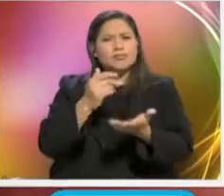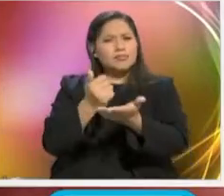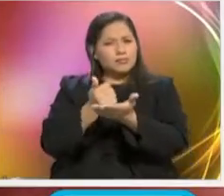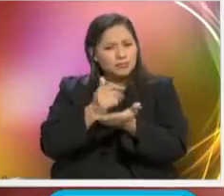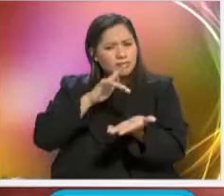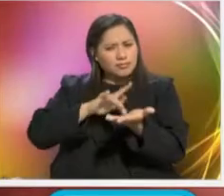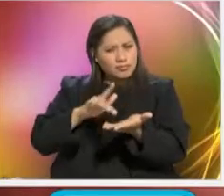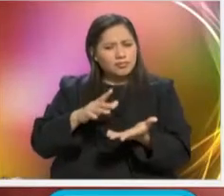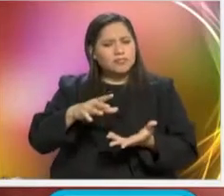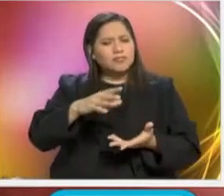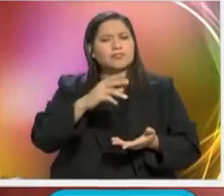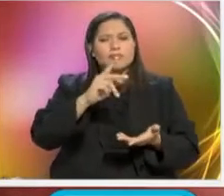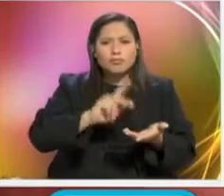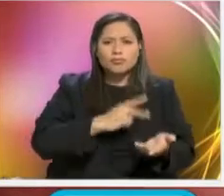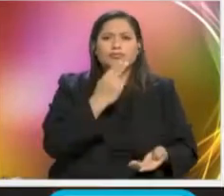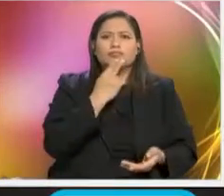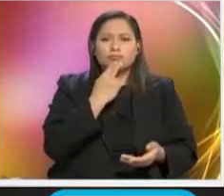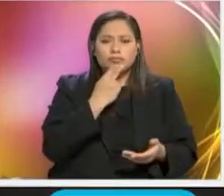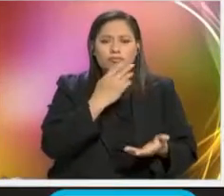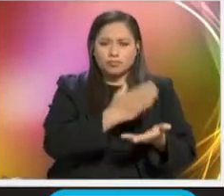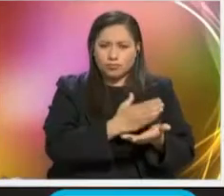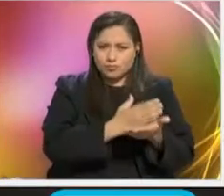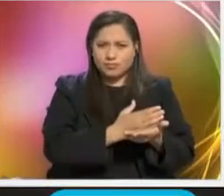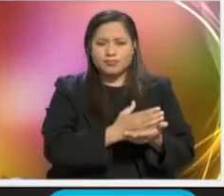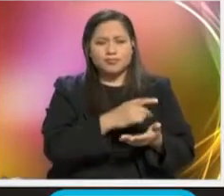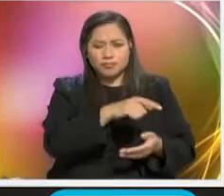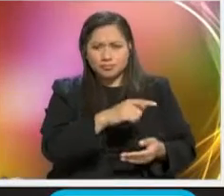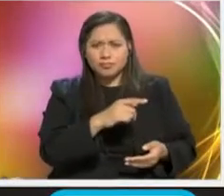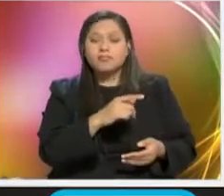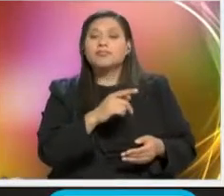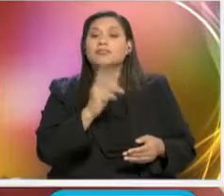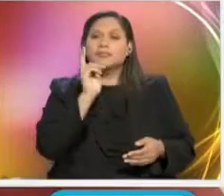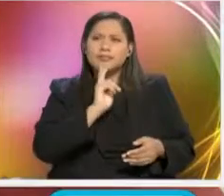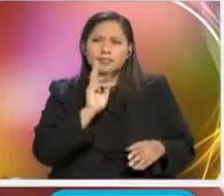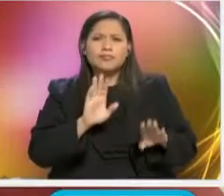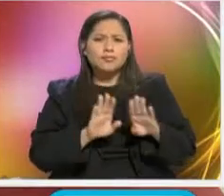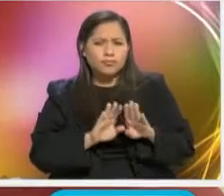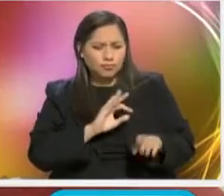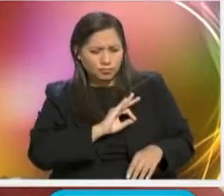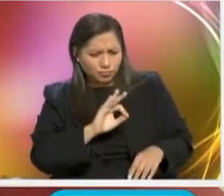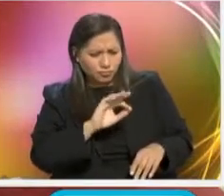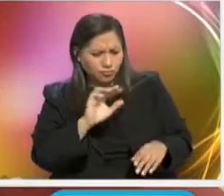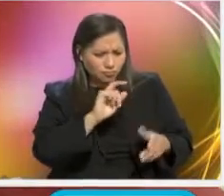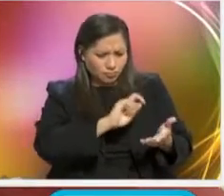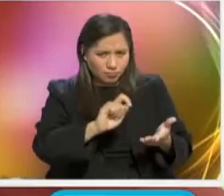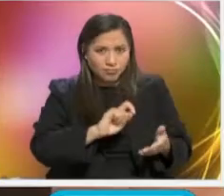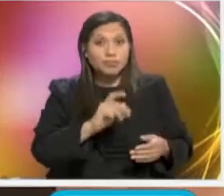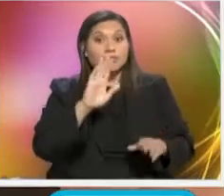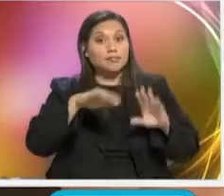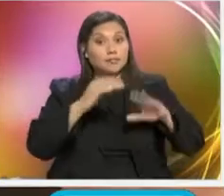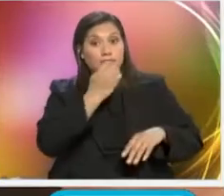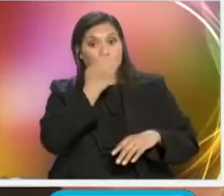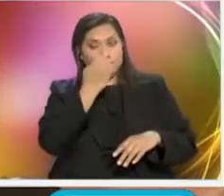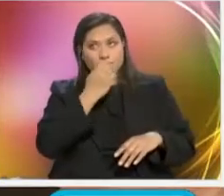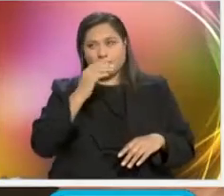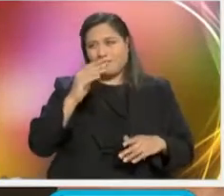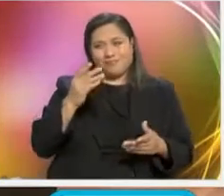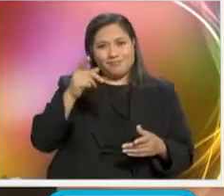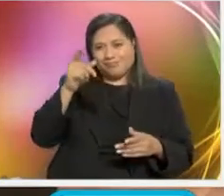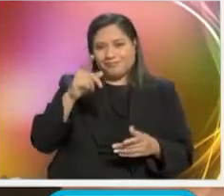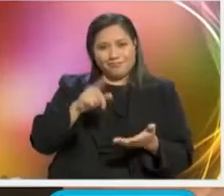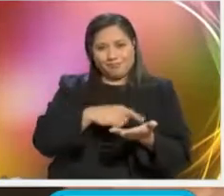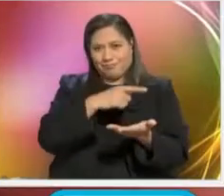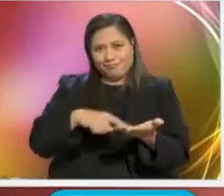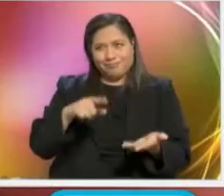vamos a reciclar reusar cuadernos, ¿no? Vamos a ver cómo se puede armar y a veces las escuelas, pues me pareció que no hacen su